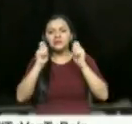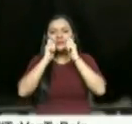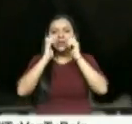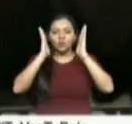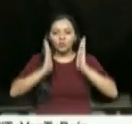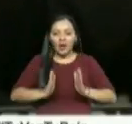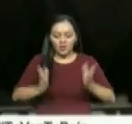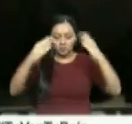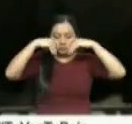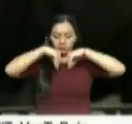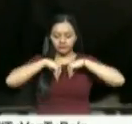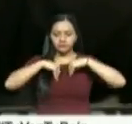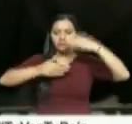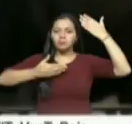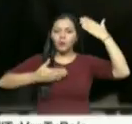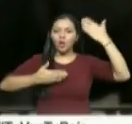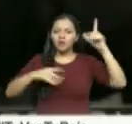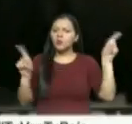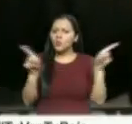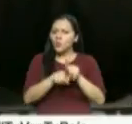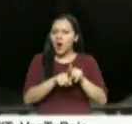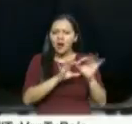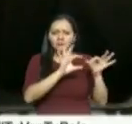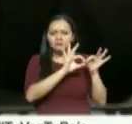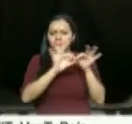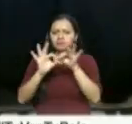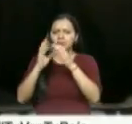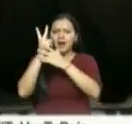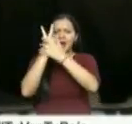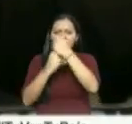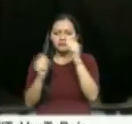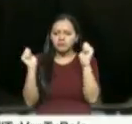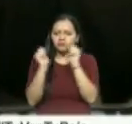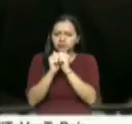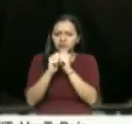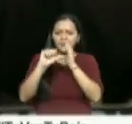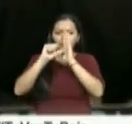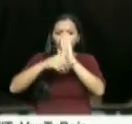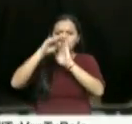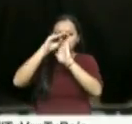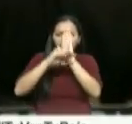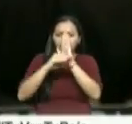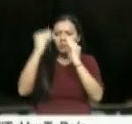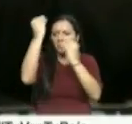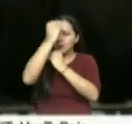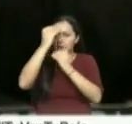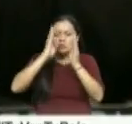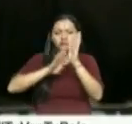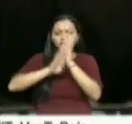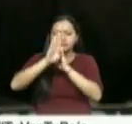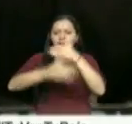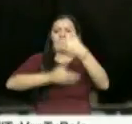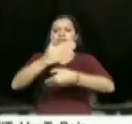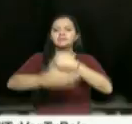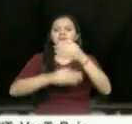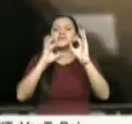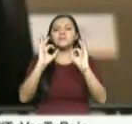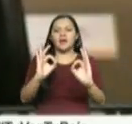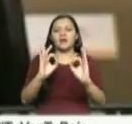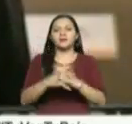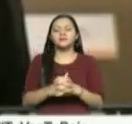para trabajar de la misma forma, con apego a principios y valores para seguir avanzando. Siempre